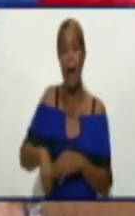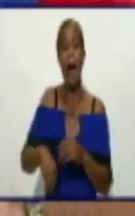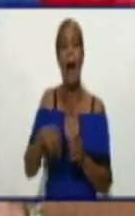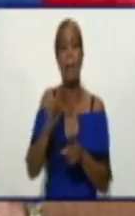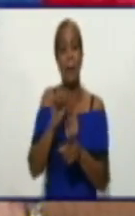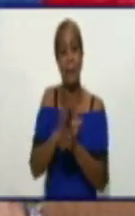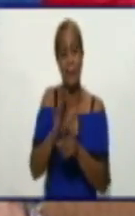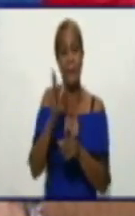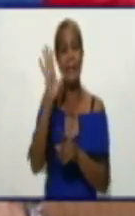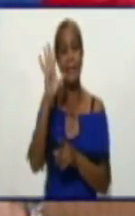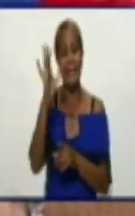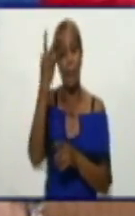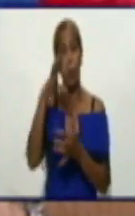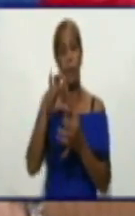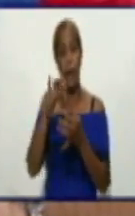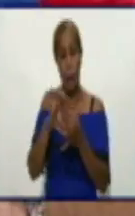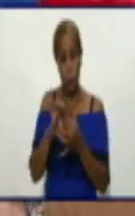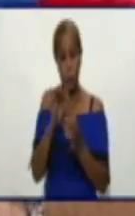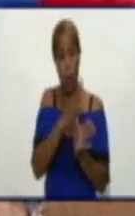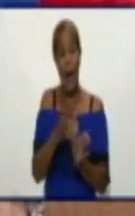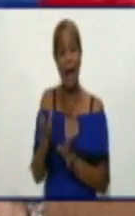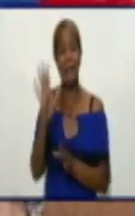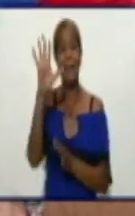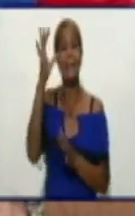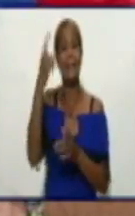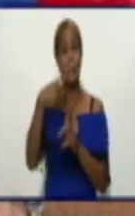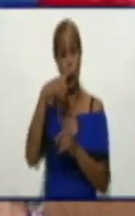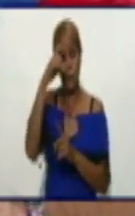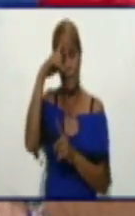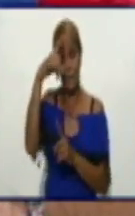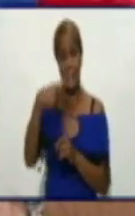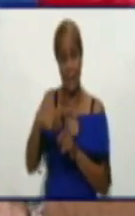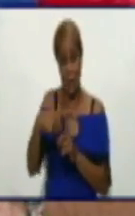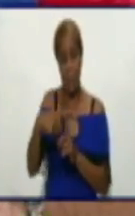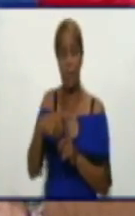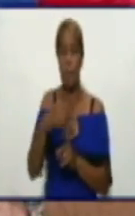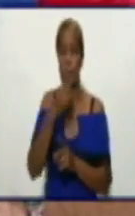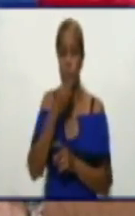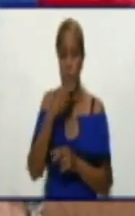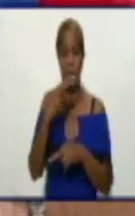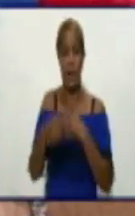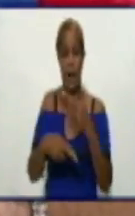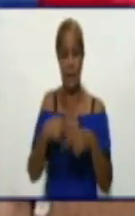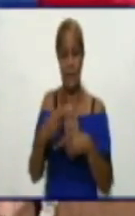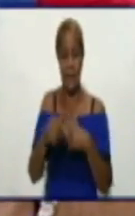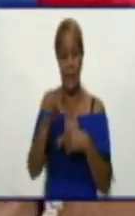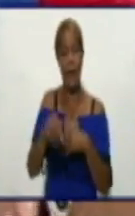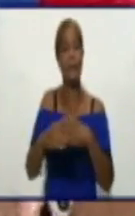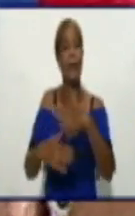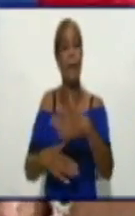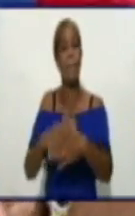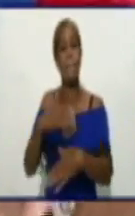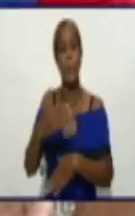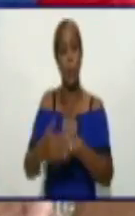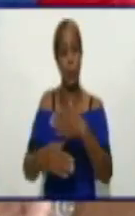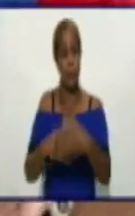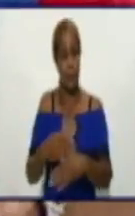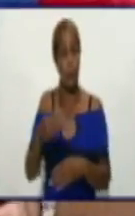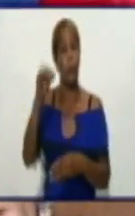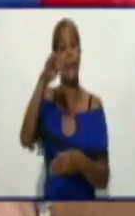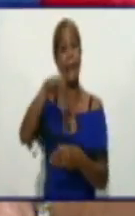hasta el 5 de septiembre presentarse también en cada una de las bases nuestras y hacer también el proceso de inscripción, el censo